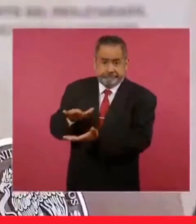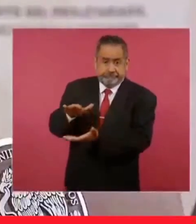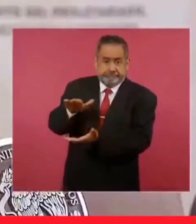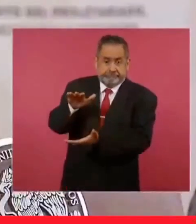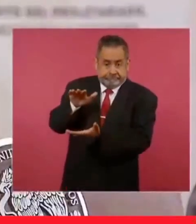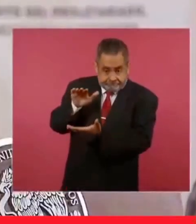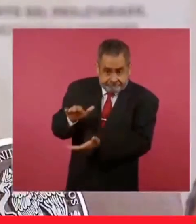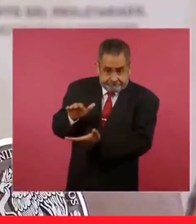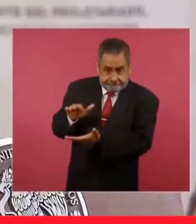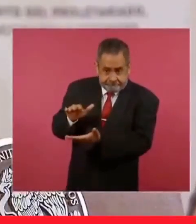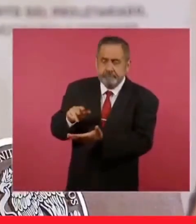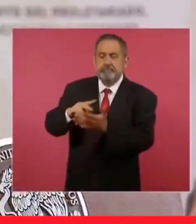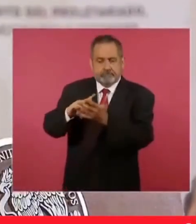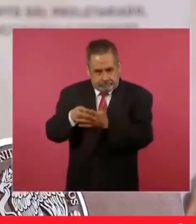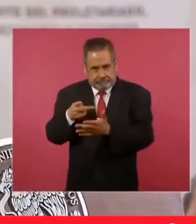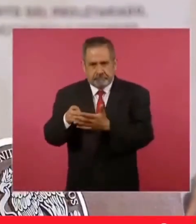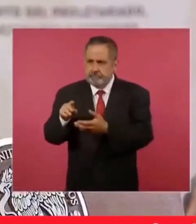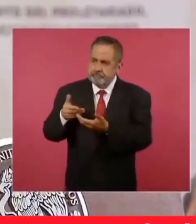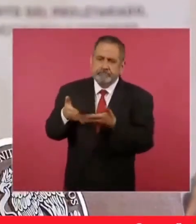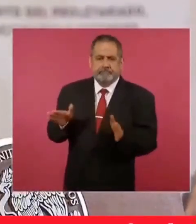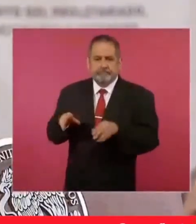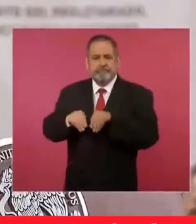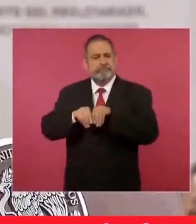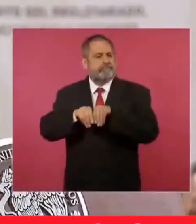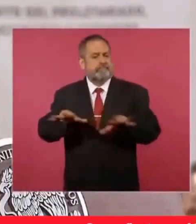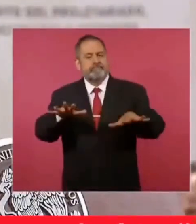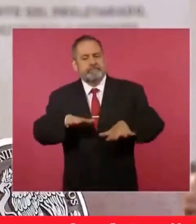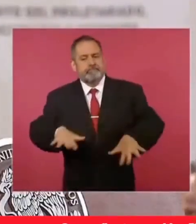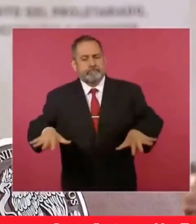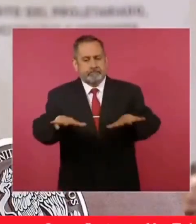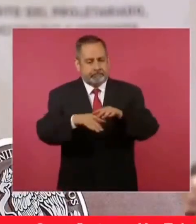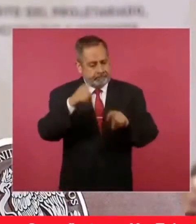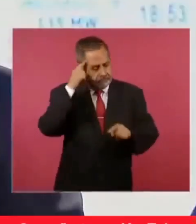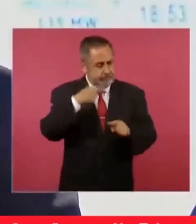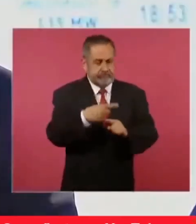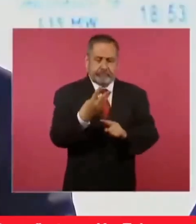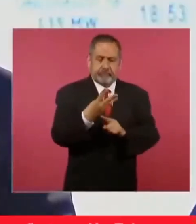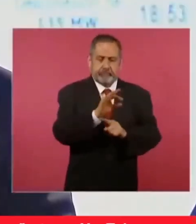y tener la reserva operativa superior al 3%.